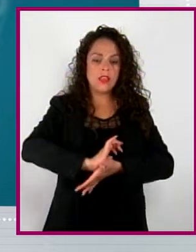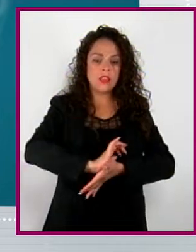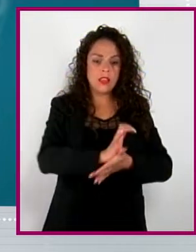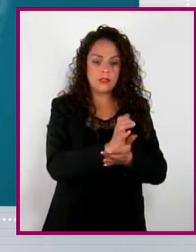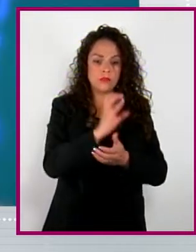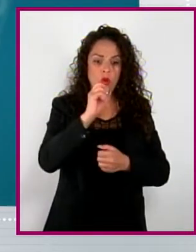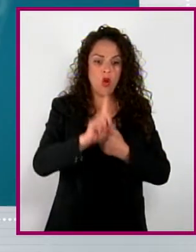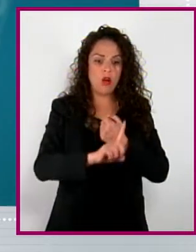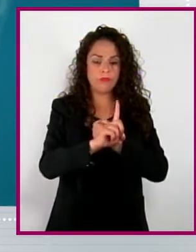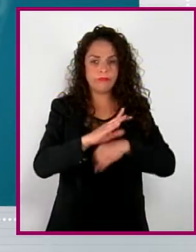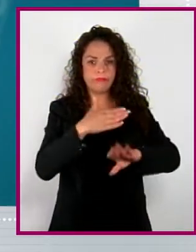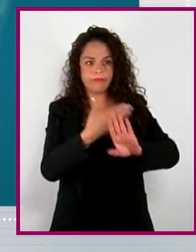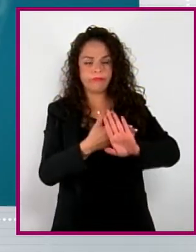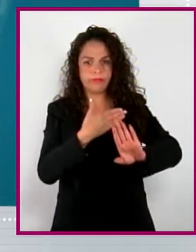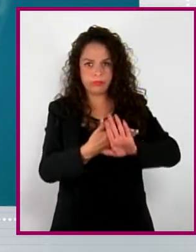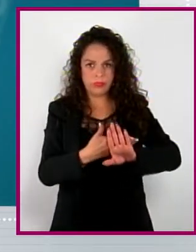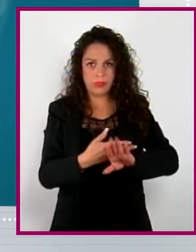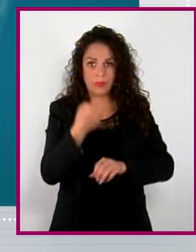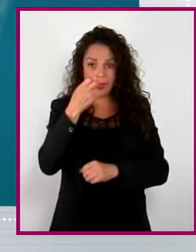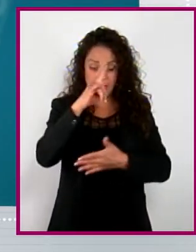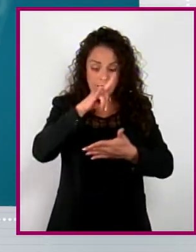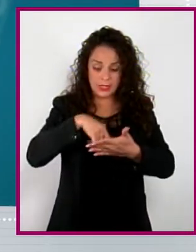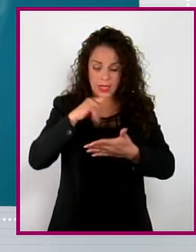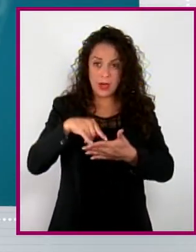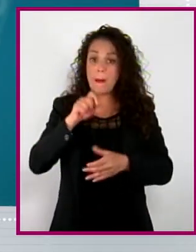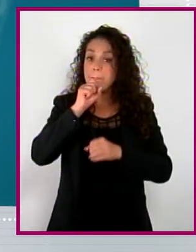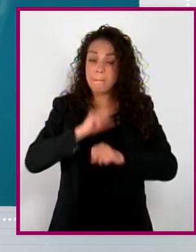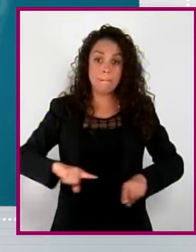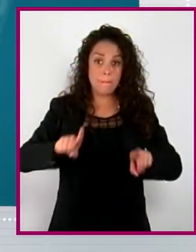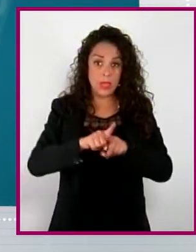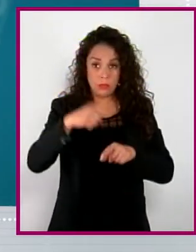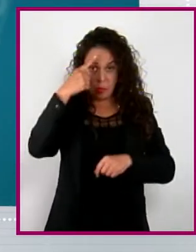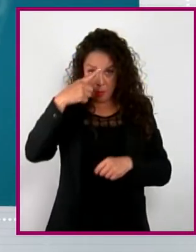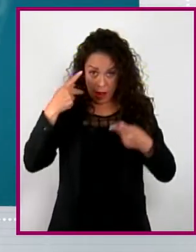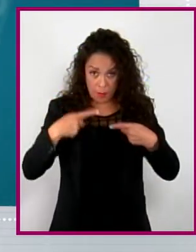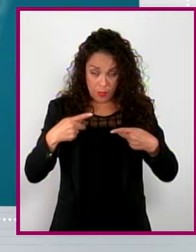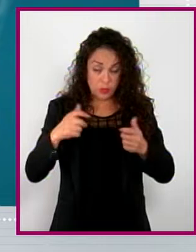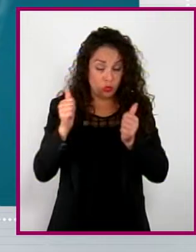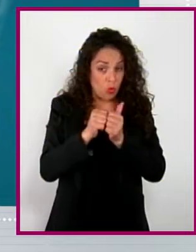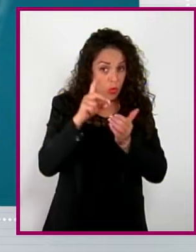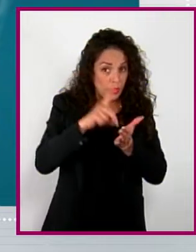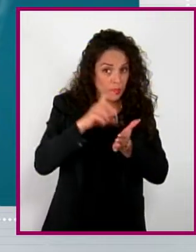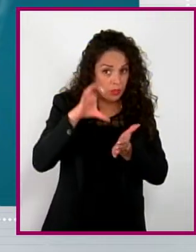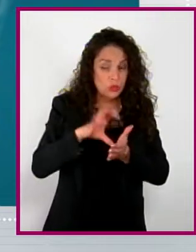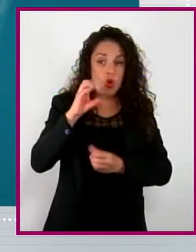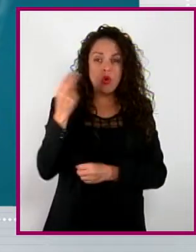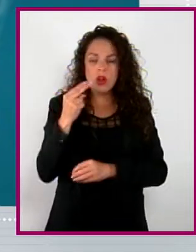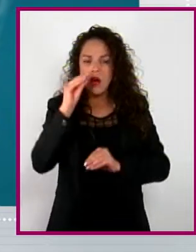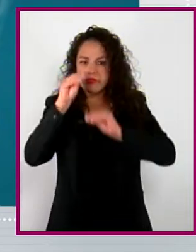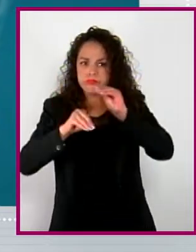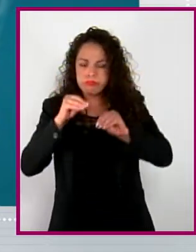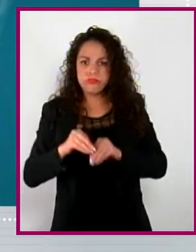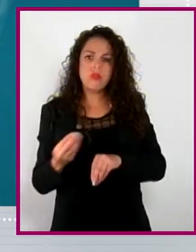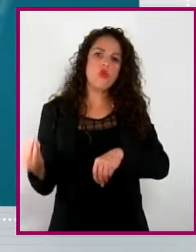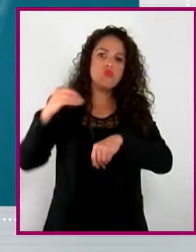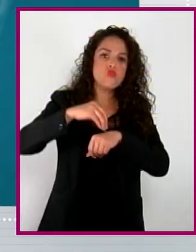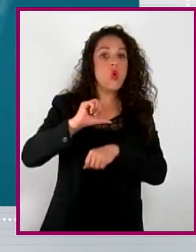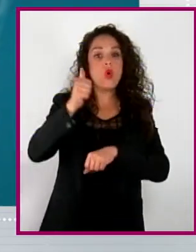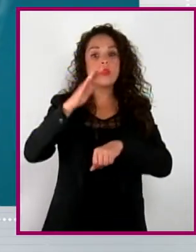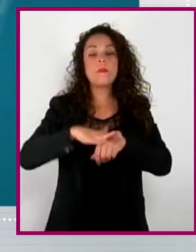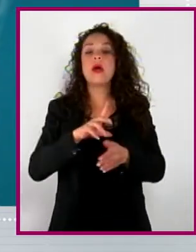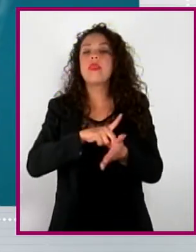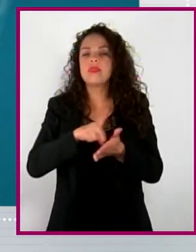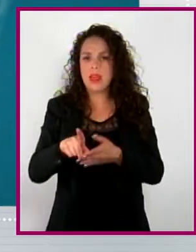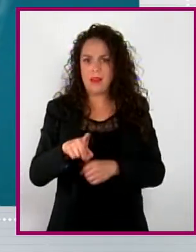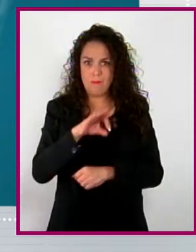o violencia. ¿Este listado es el mismo para las personas con discapacidad o hay que adecuarlos o sumar otros derechos? ¿Nos